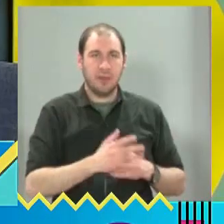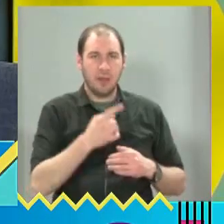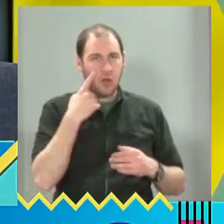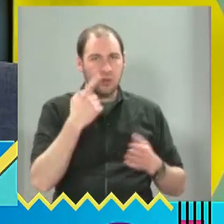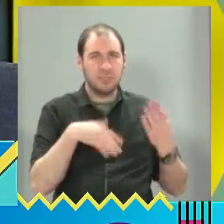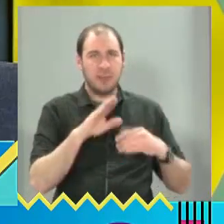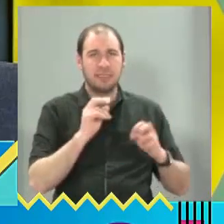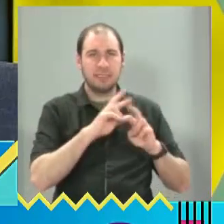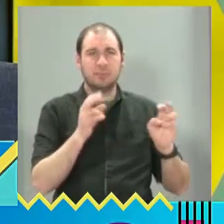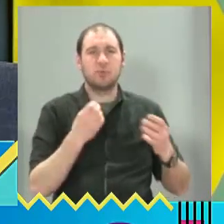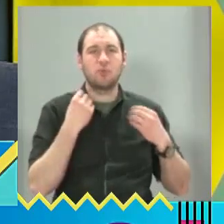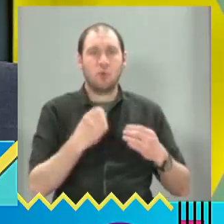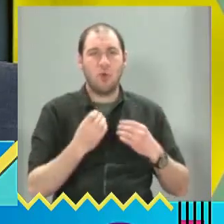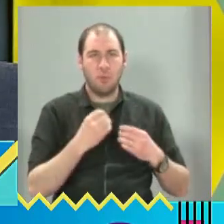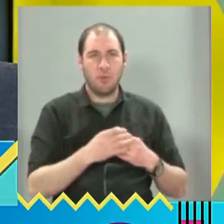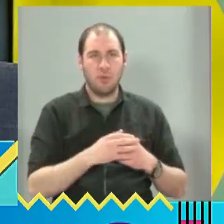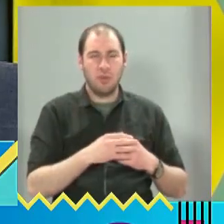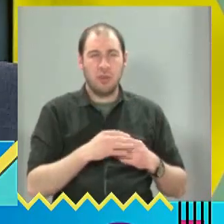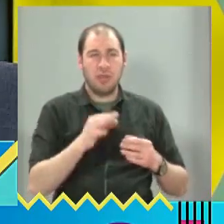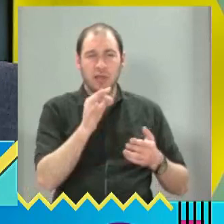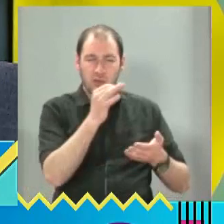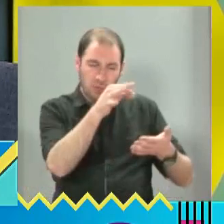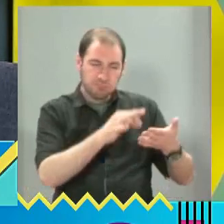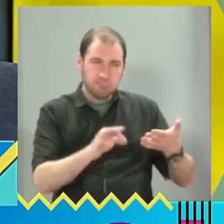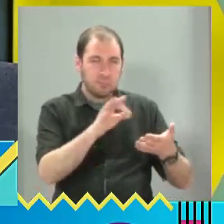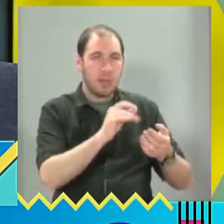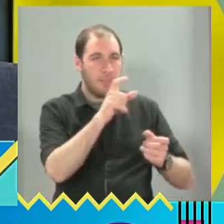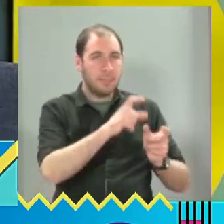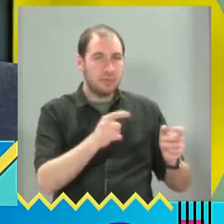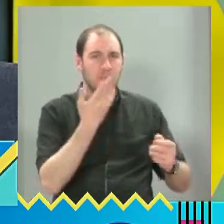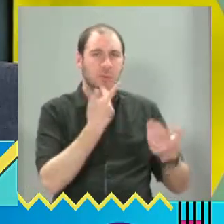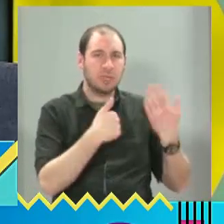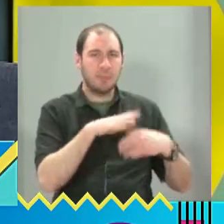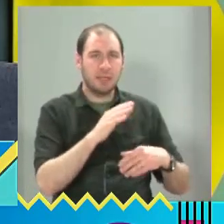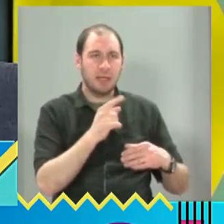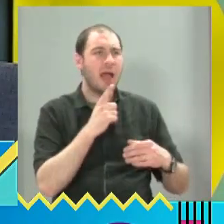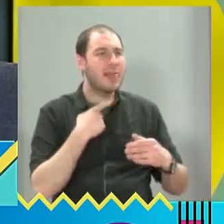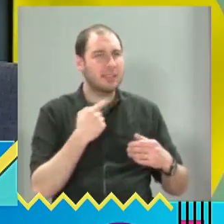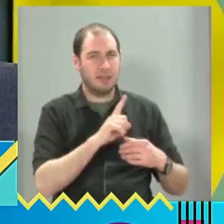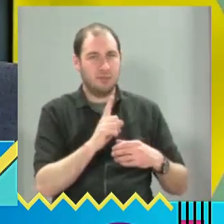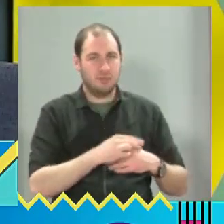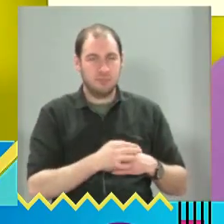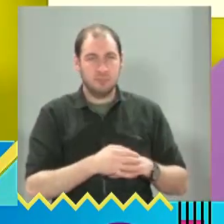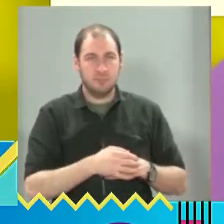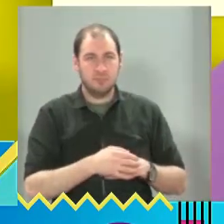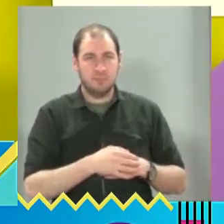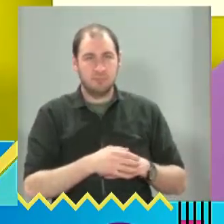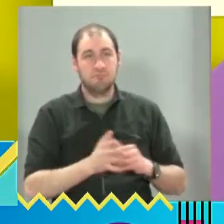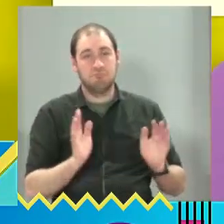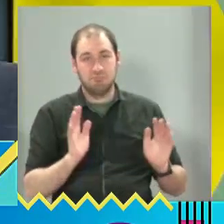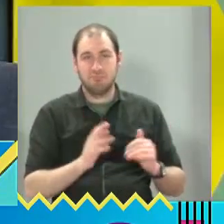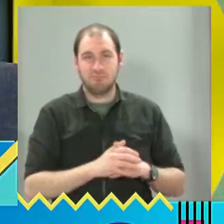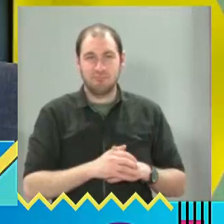conociendo más sobre cómo diseñar los productos para que la gente tenga más satisfacción sin ser adicta. Bien. Bueno. Y